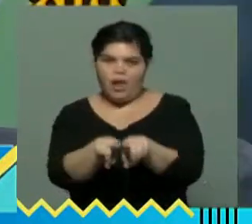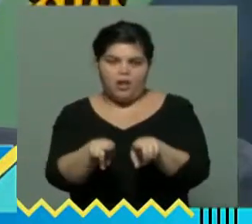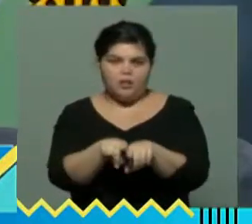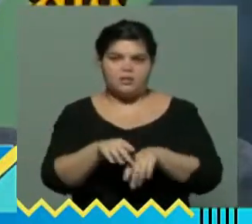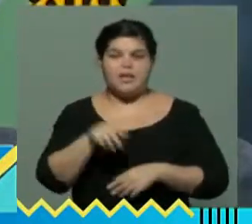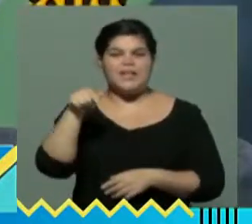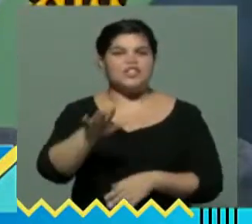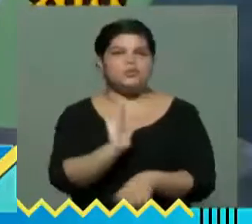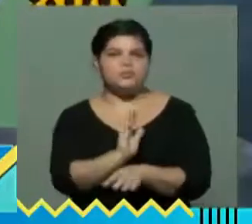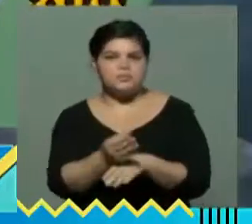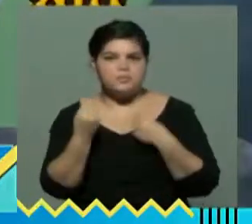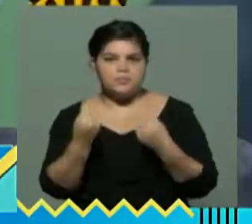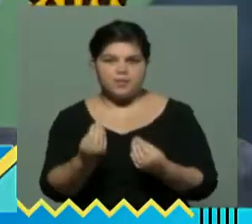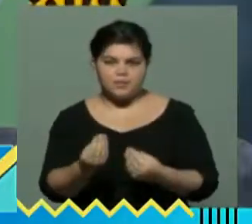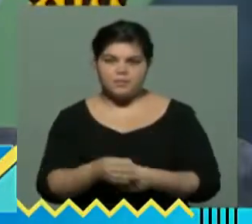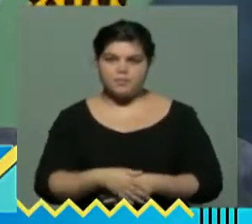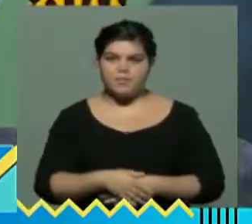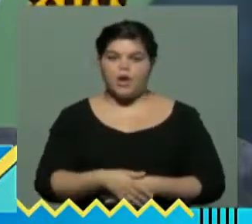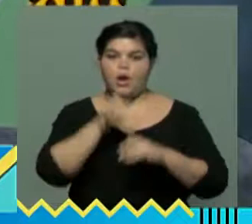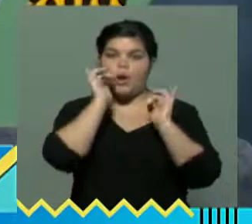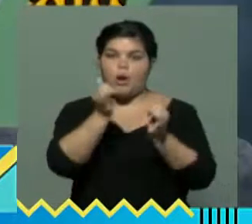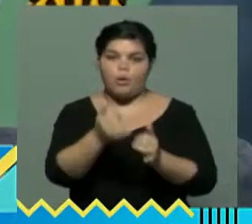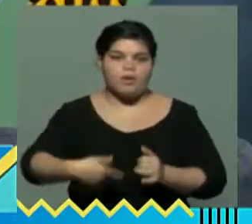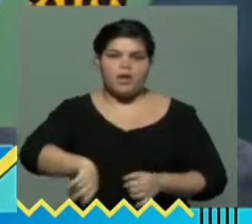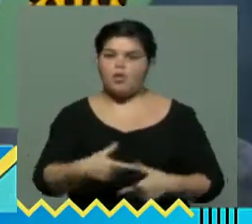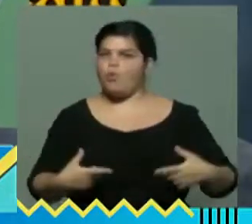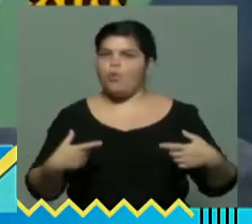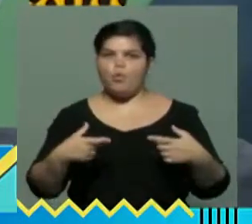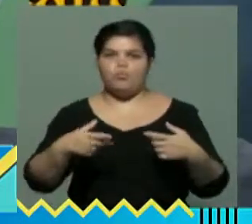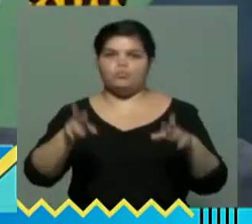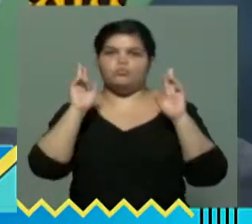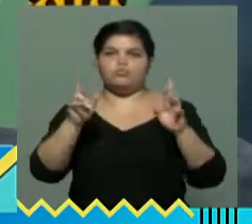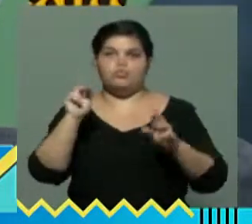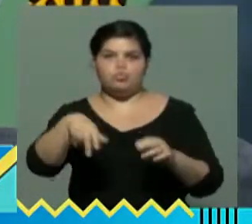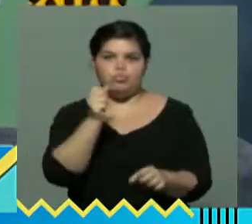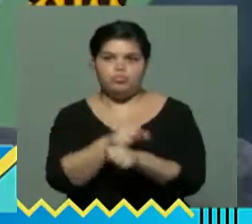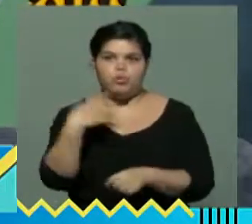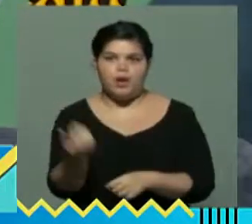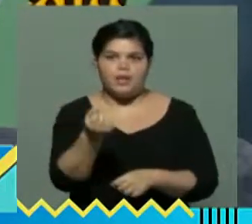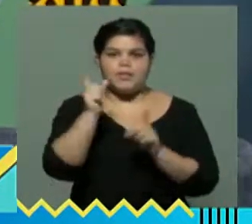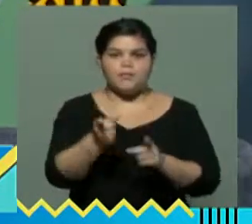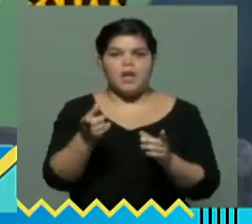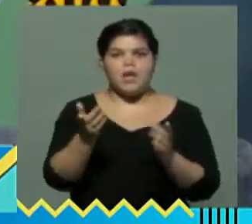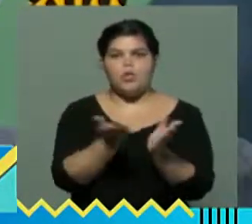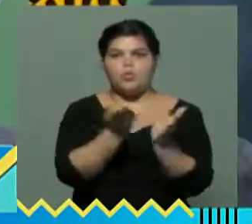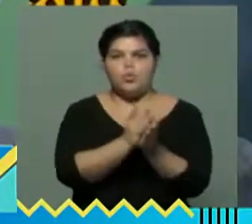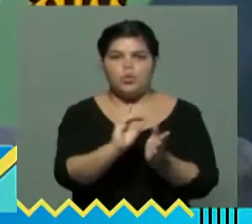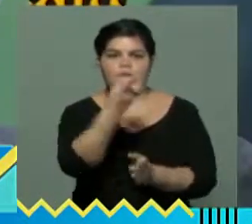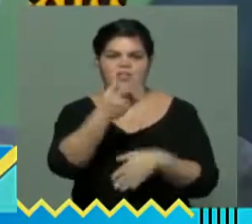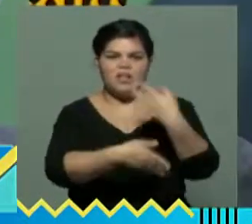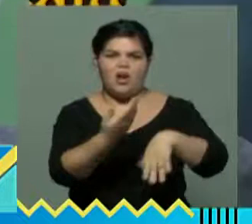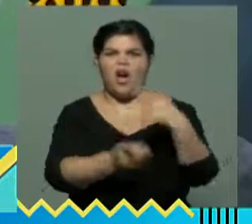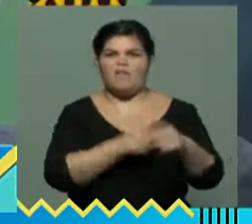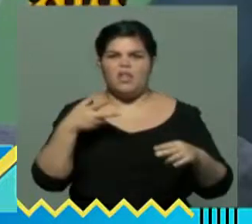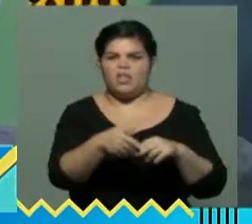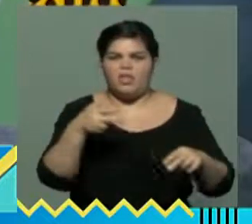Entonces esto impide que la masa, digamos, de jóvenes que tienen la suerte de tener trabajo puedan continuar con sus estudios universitarios, y esto a su vez termina en un